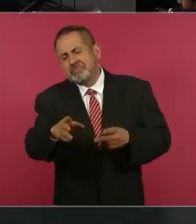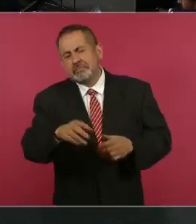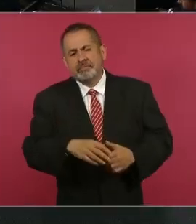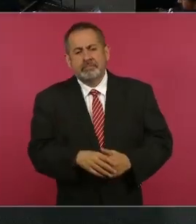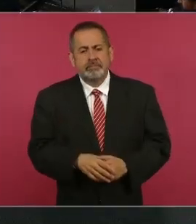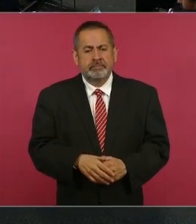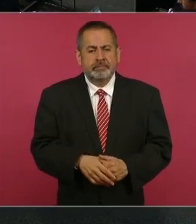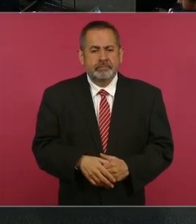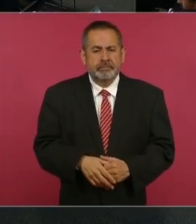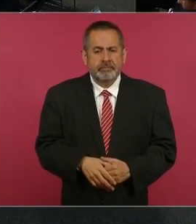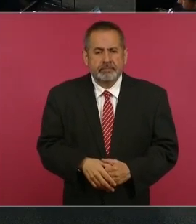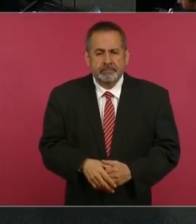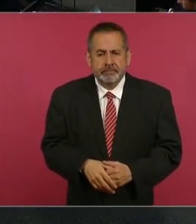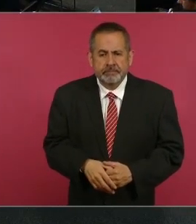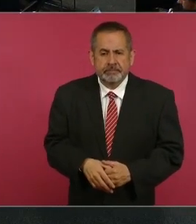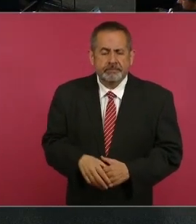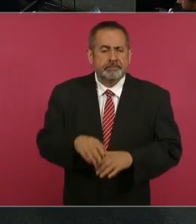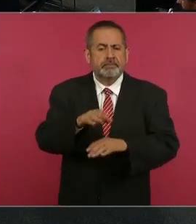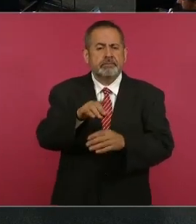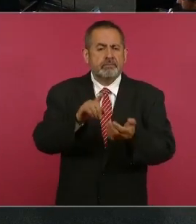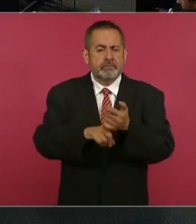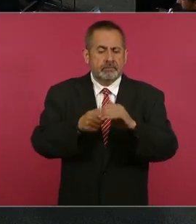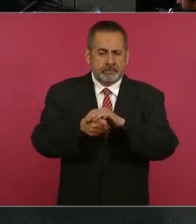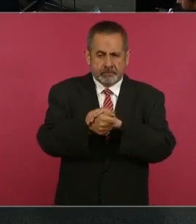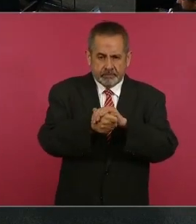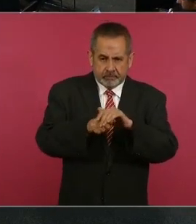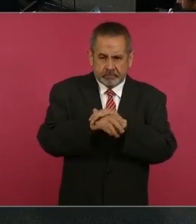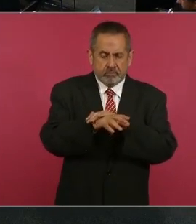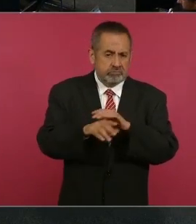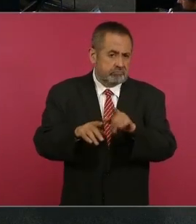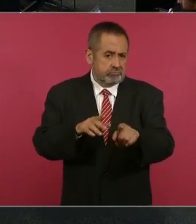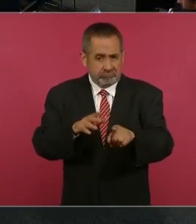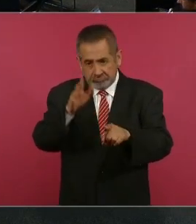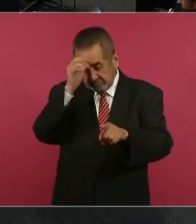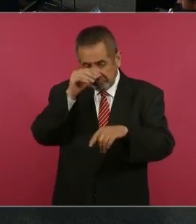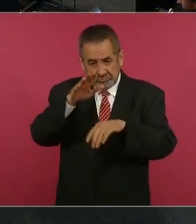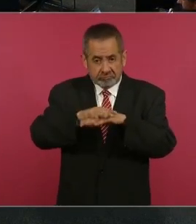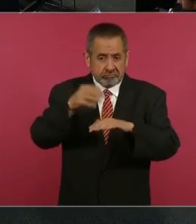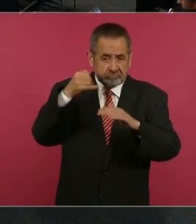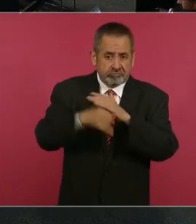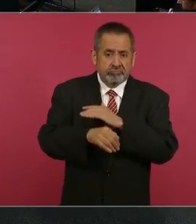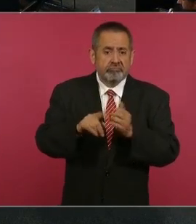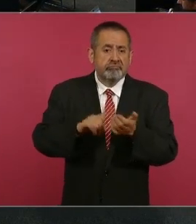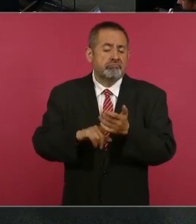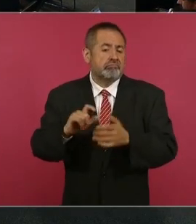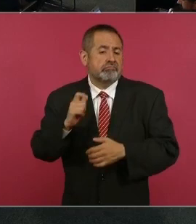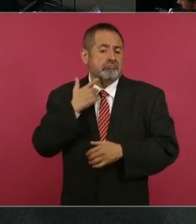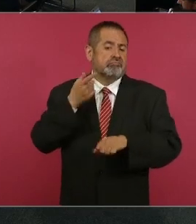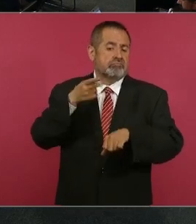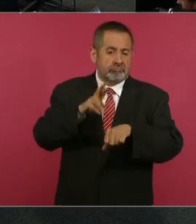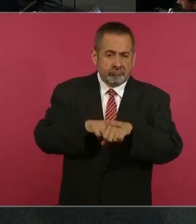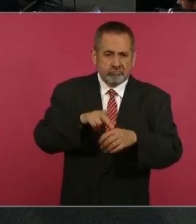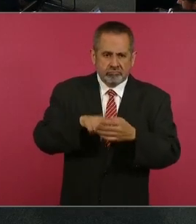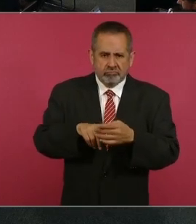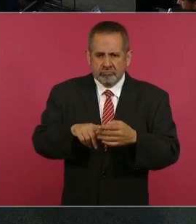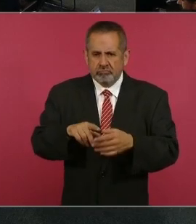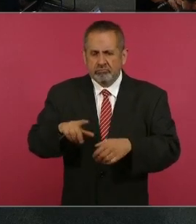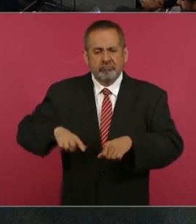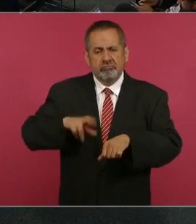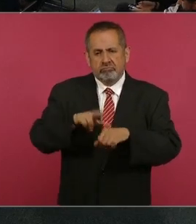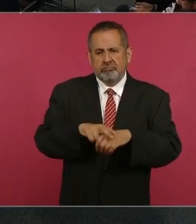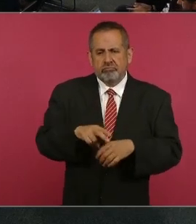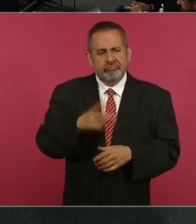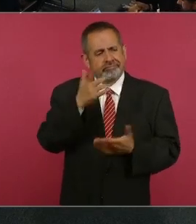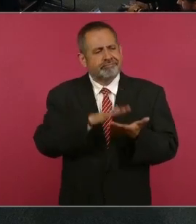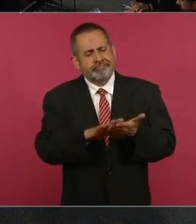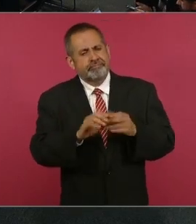Solamente, presidente, sobre lo de Ayotzinapa, si estaría de acuerdo que se investigue más a fondo al ex procurador y al ex gobernador. Sí, a todos. Pues pareciera que están